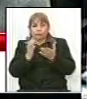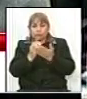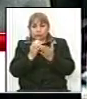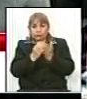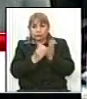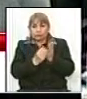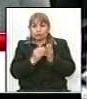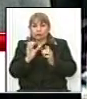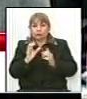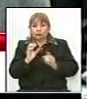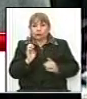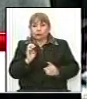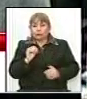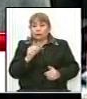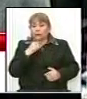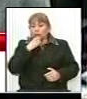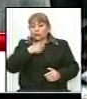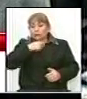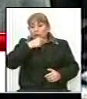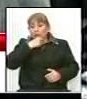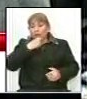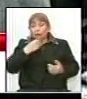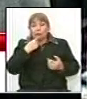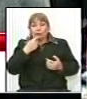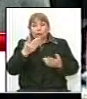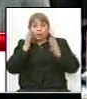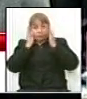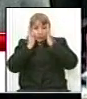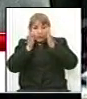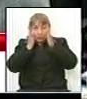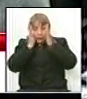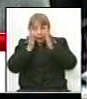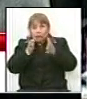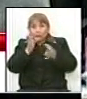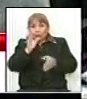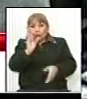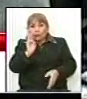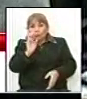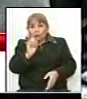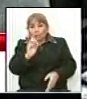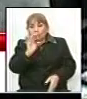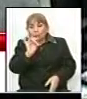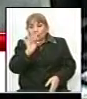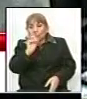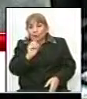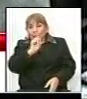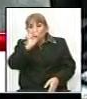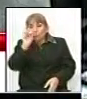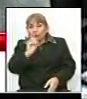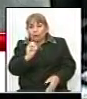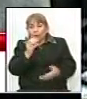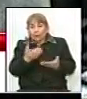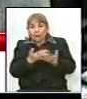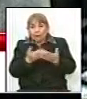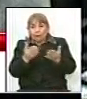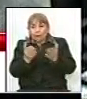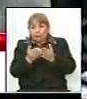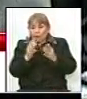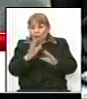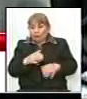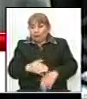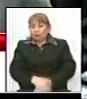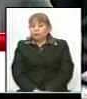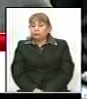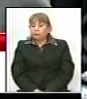cuando salgan a la cancha sepan cómo atender al 60 o 80% de personas a las que van a atender en su carrera